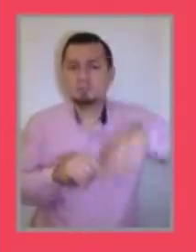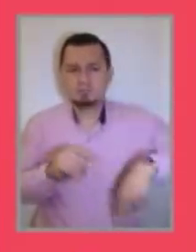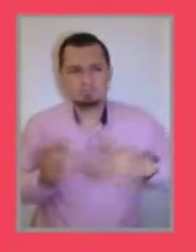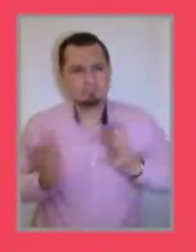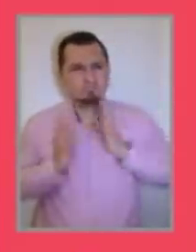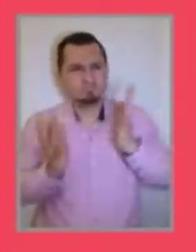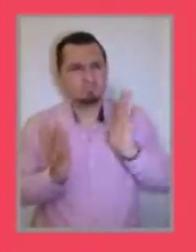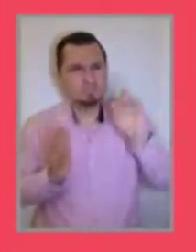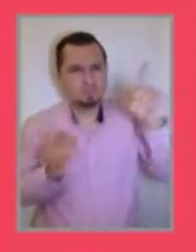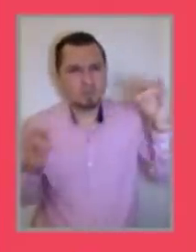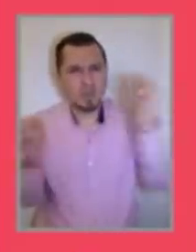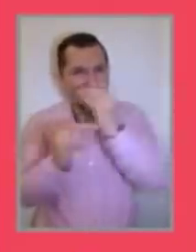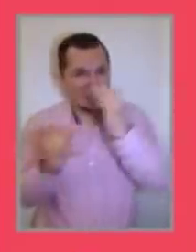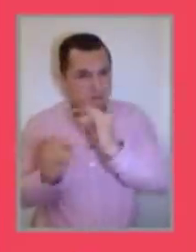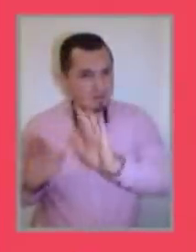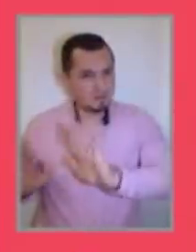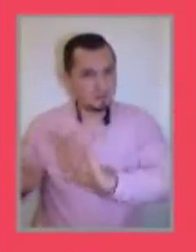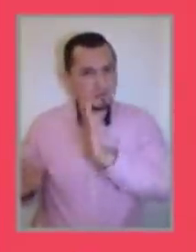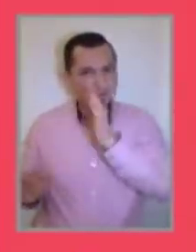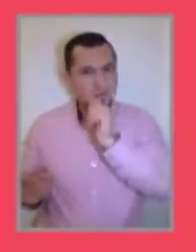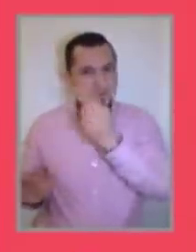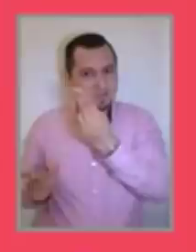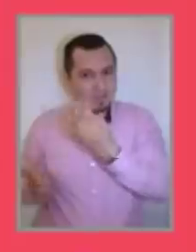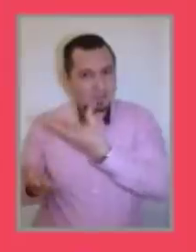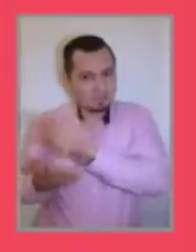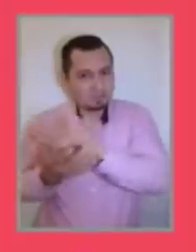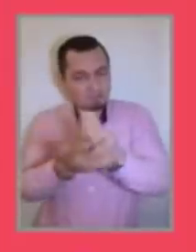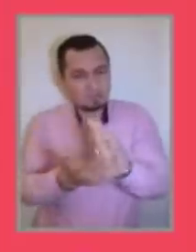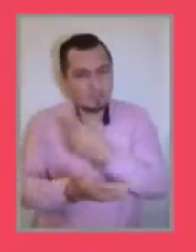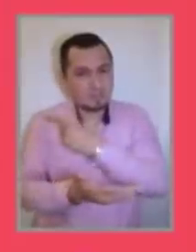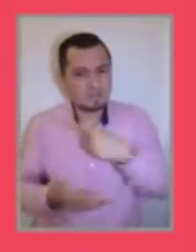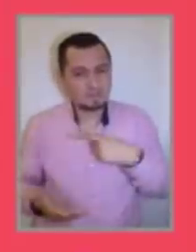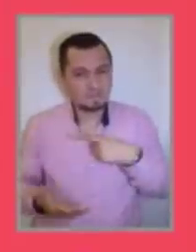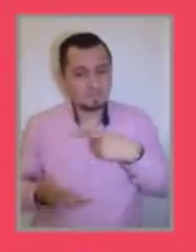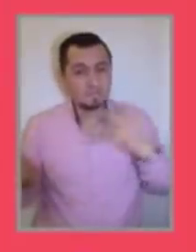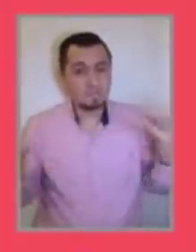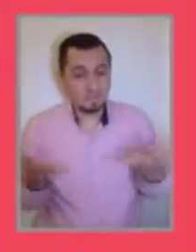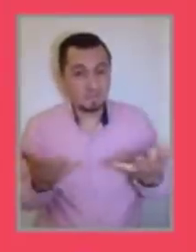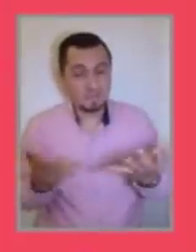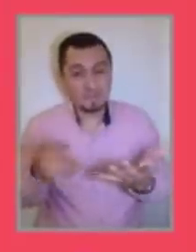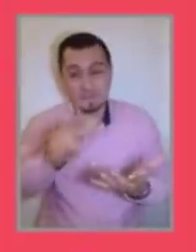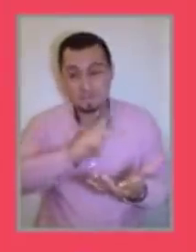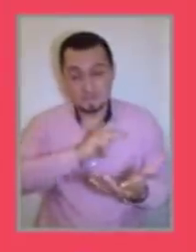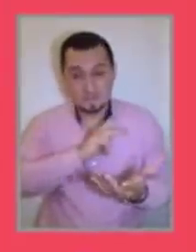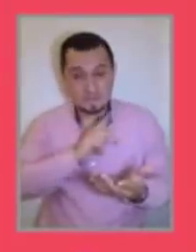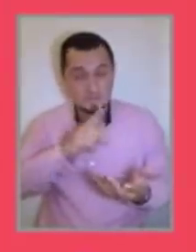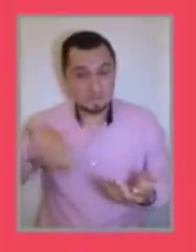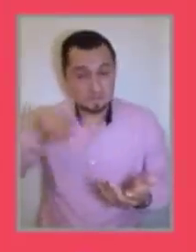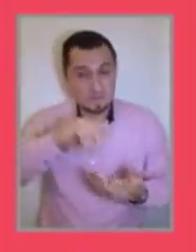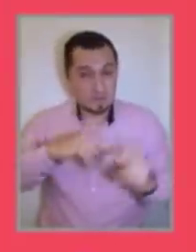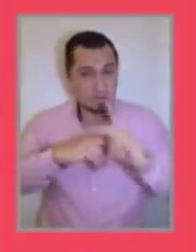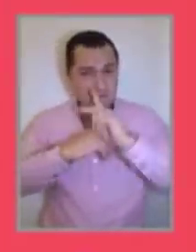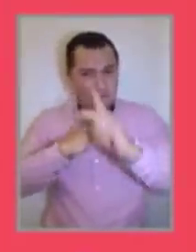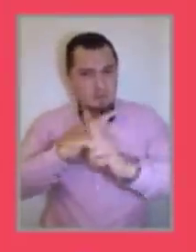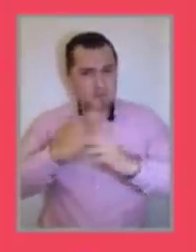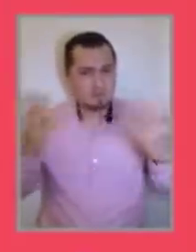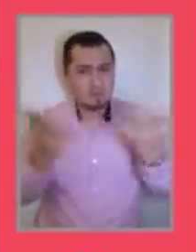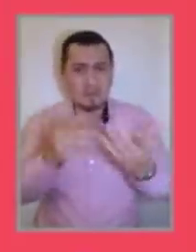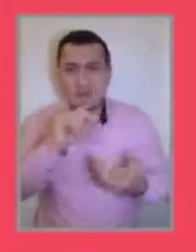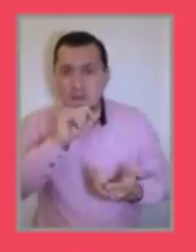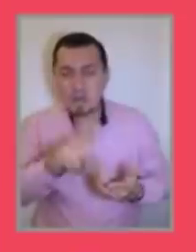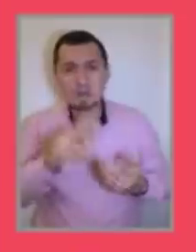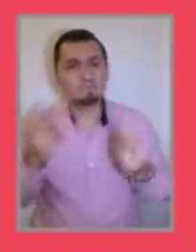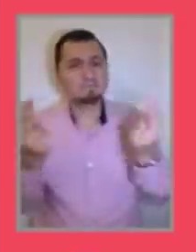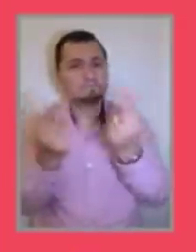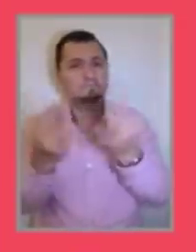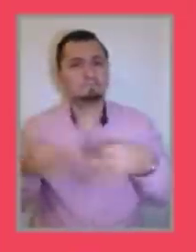Vamos a llevar un planteamiento de profundidad, es decir, más allá de la propuesta general que queremos presentar para el país, Jalisco también va a